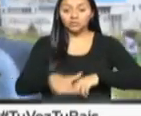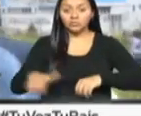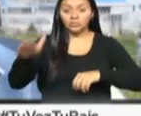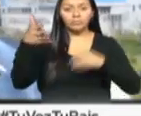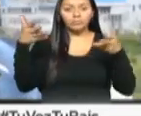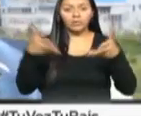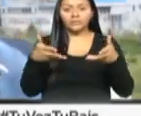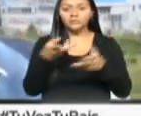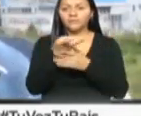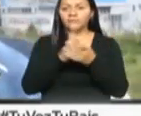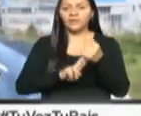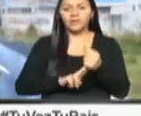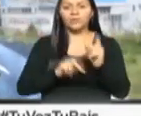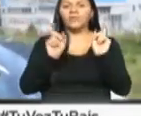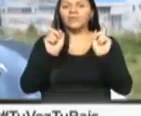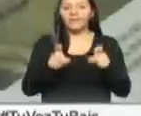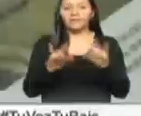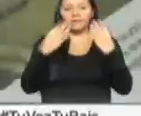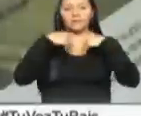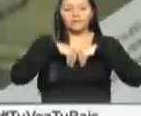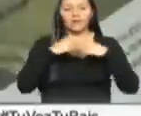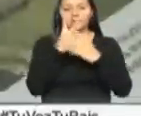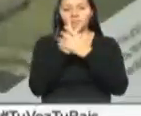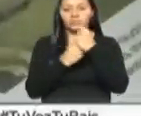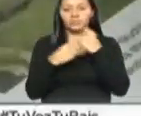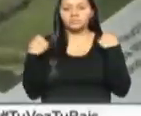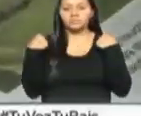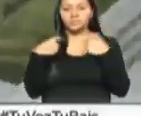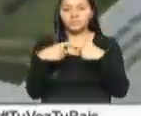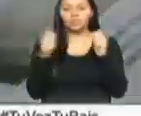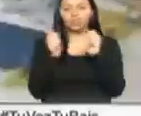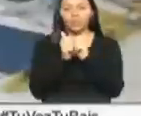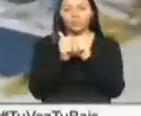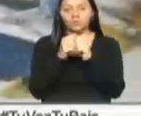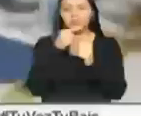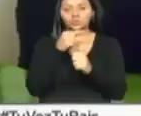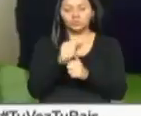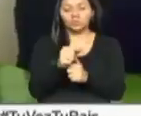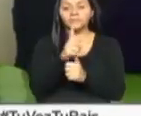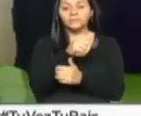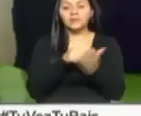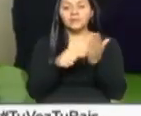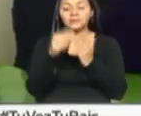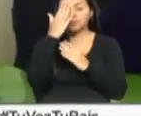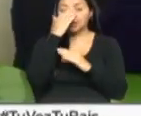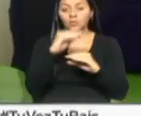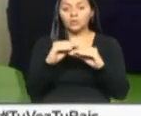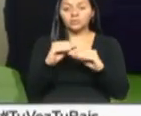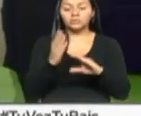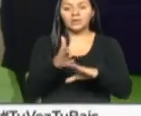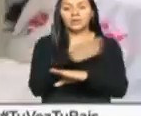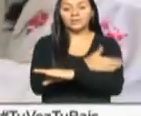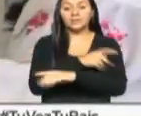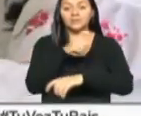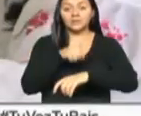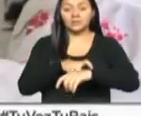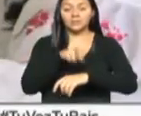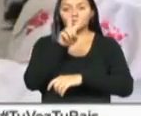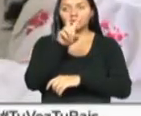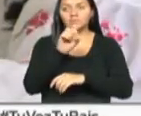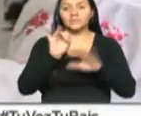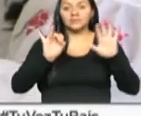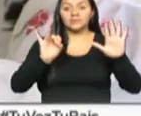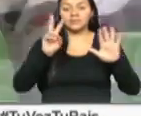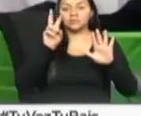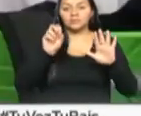es bilingüe. Tiene que ser bilingüe. De acuerdo a cifras del Ministerio de Educación, en el periodo 2007-2008, al inicio